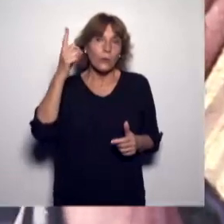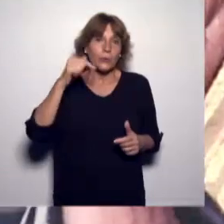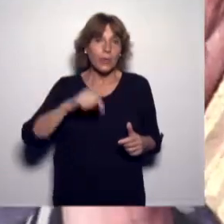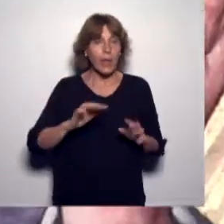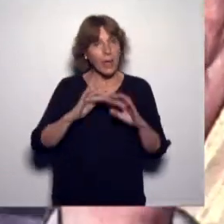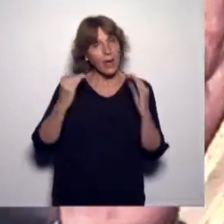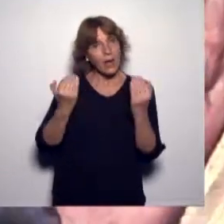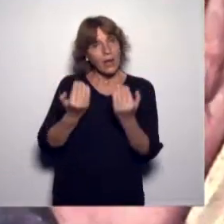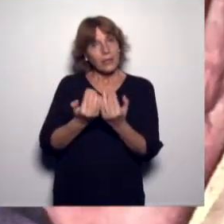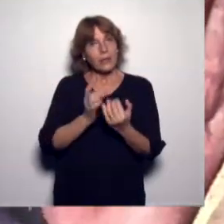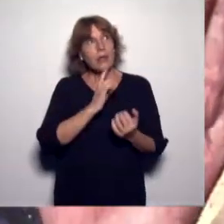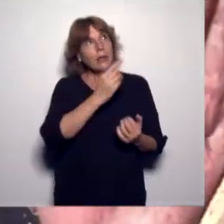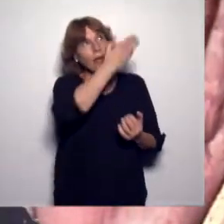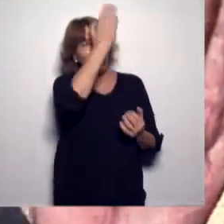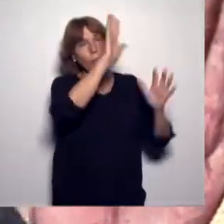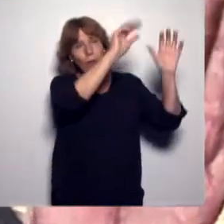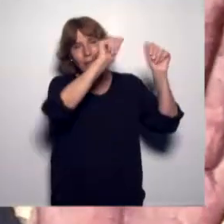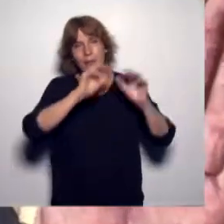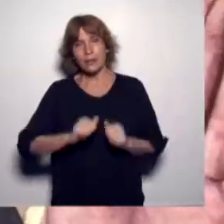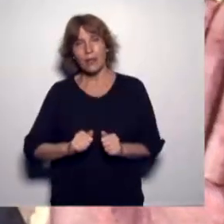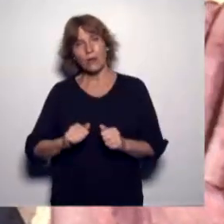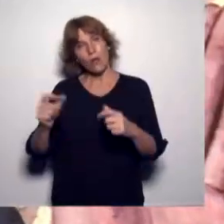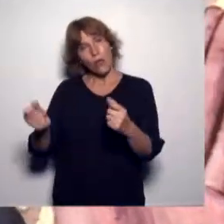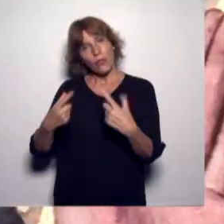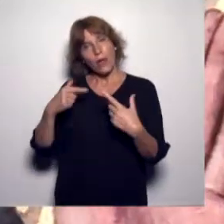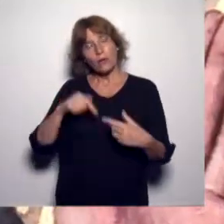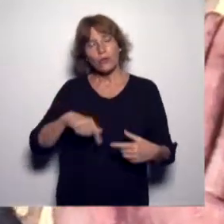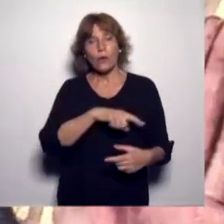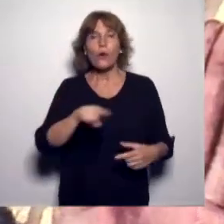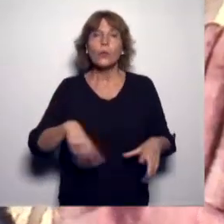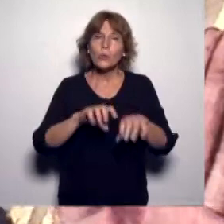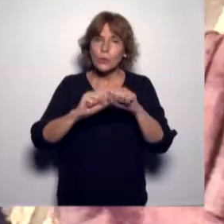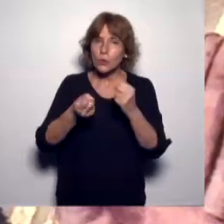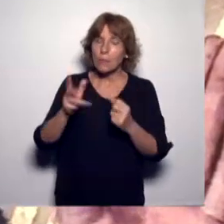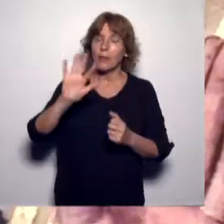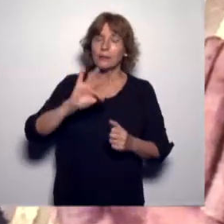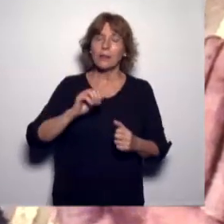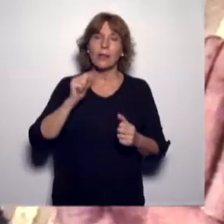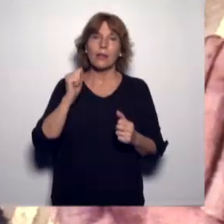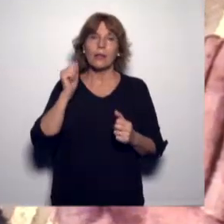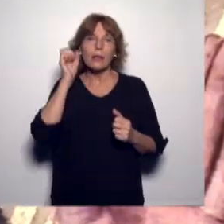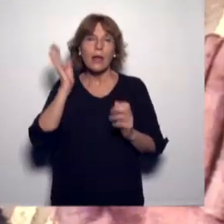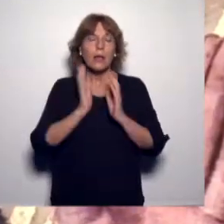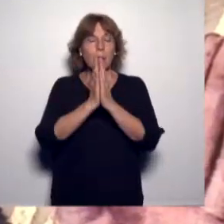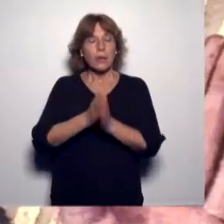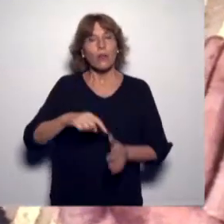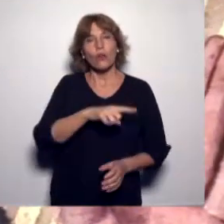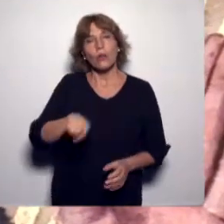tu voluntad en la tierra como en el cielo. Danos hoy nuestro pan de cada